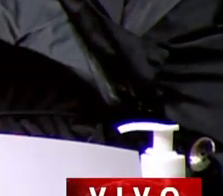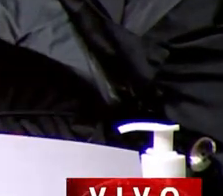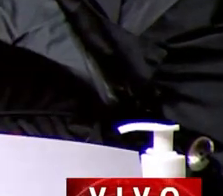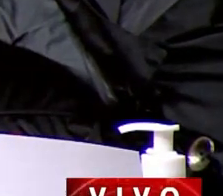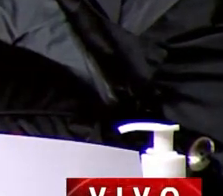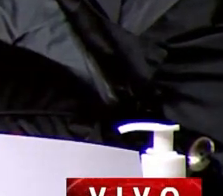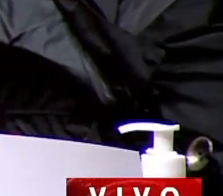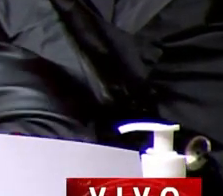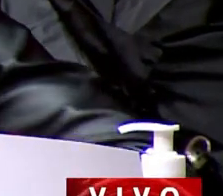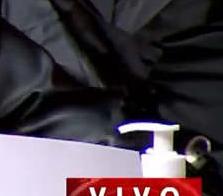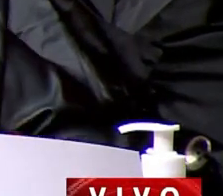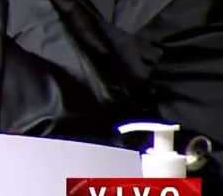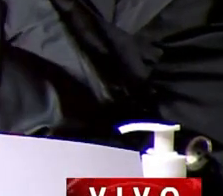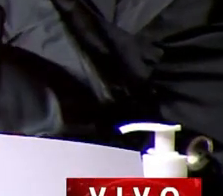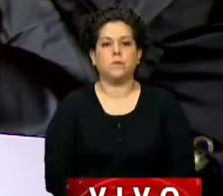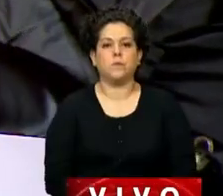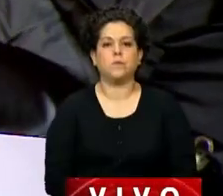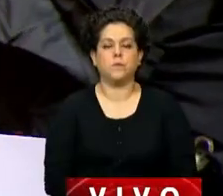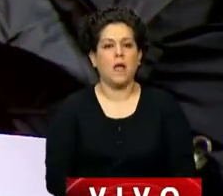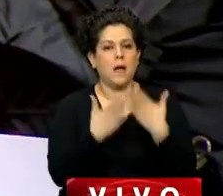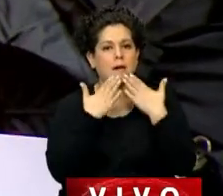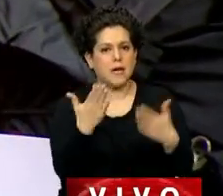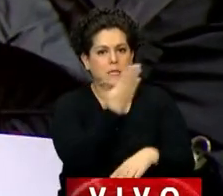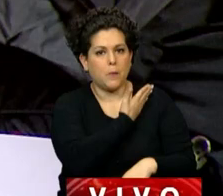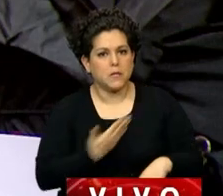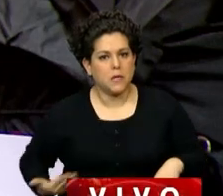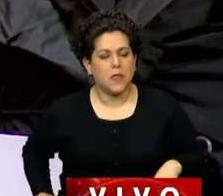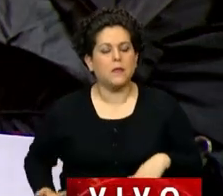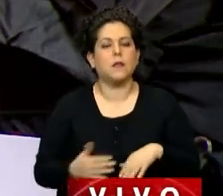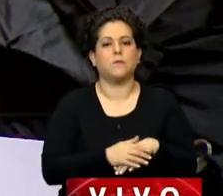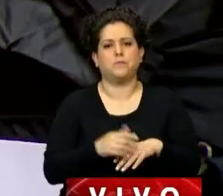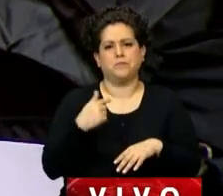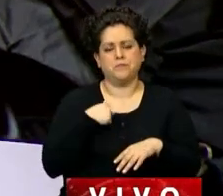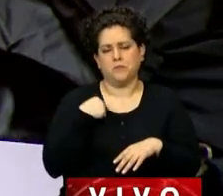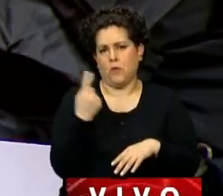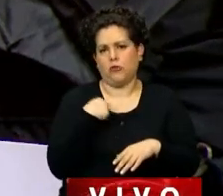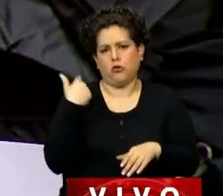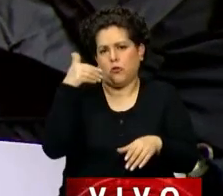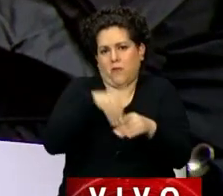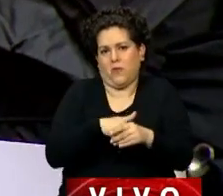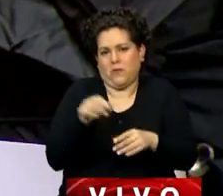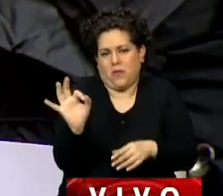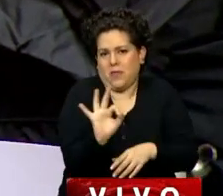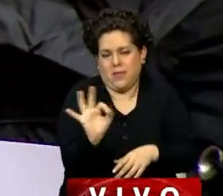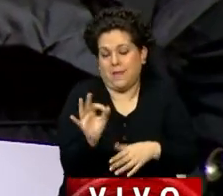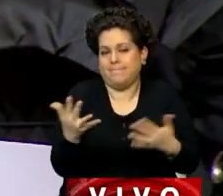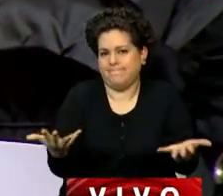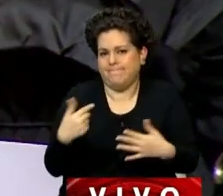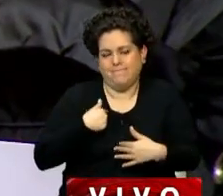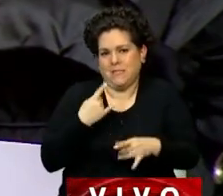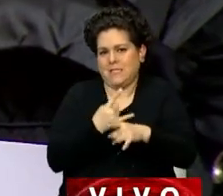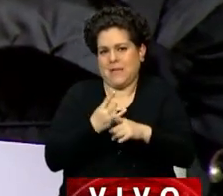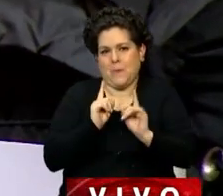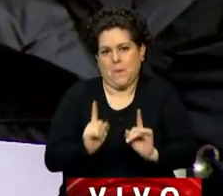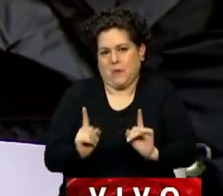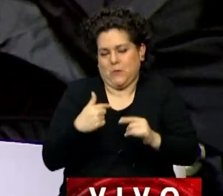nos vamos a abstener en la elección de autoridades. Sí, con la coherencia de siempre. Nos vamos a